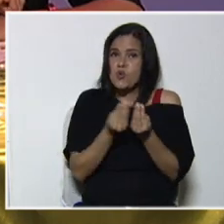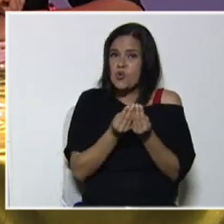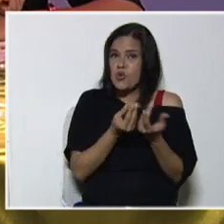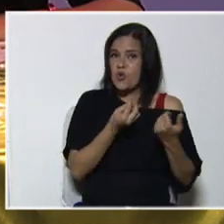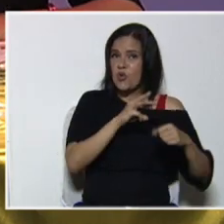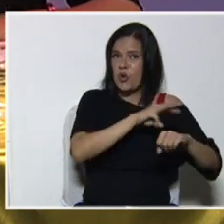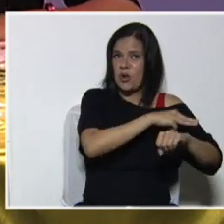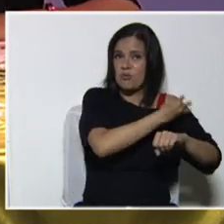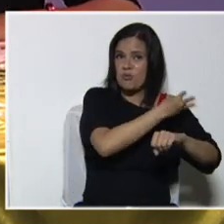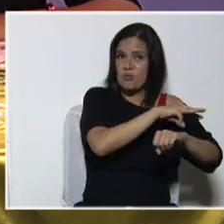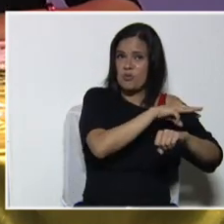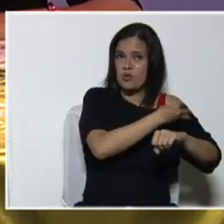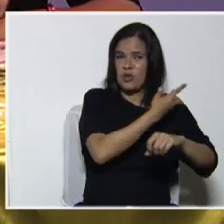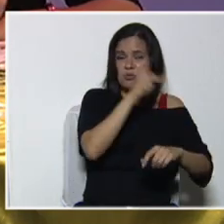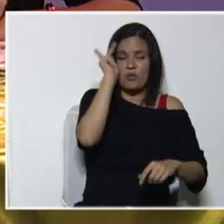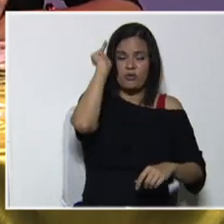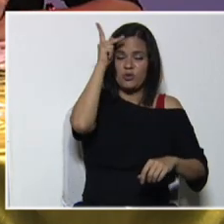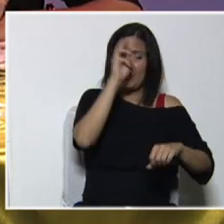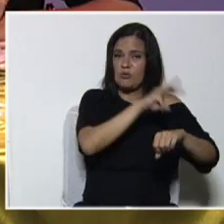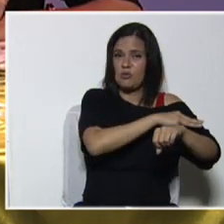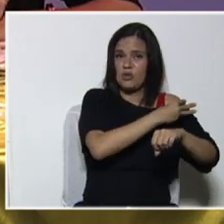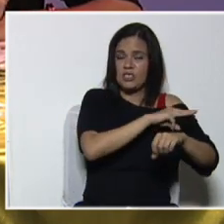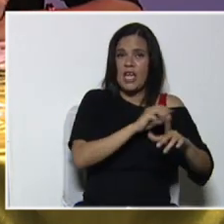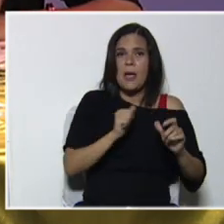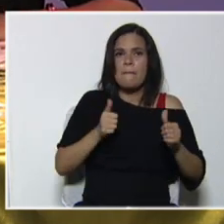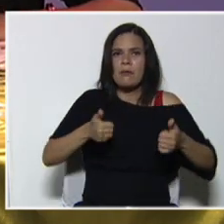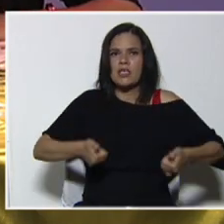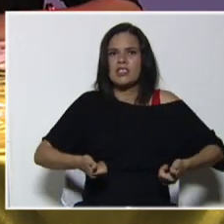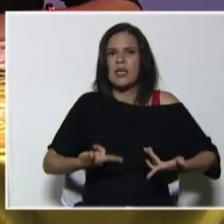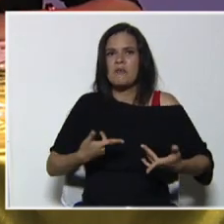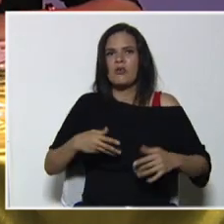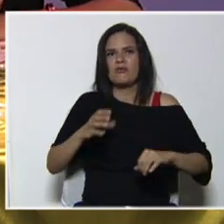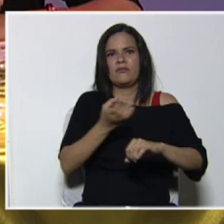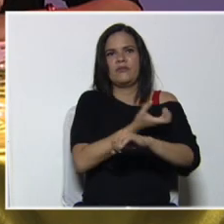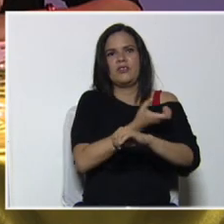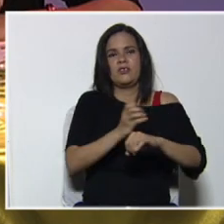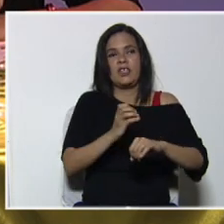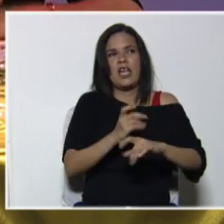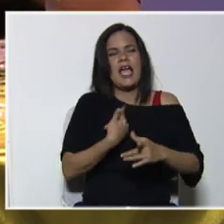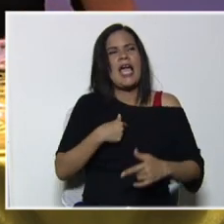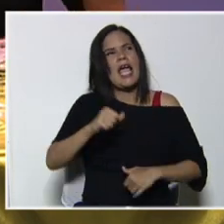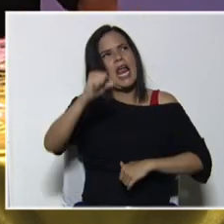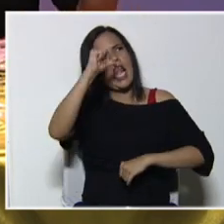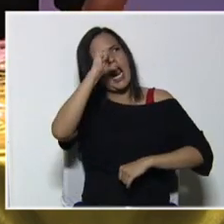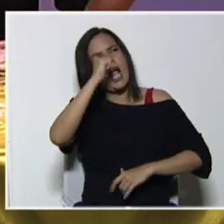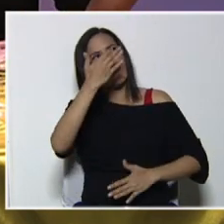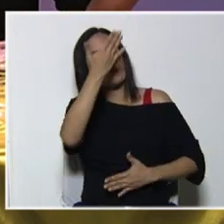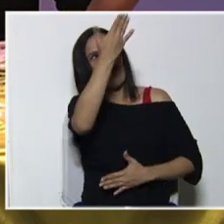Anthony Ramírez. Iniciamos con una parranda, El agua viene de Dios,